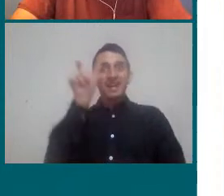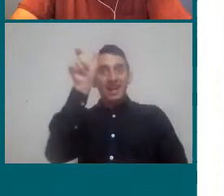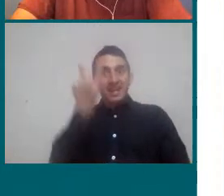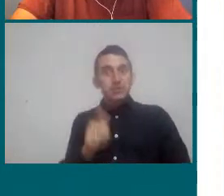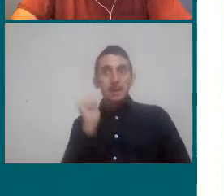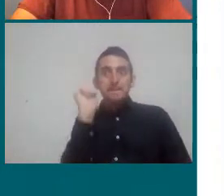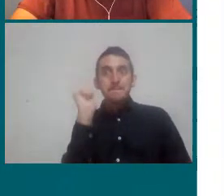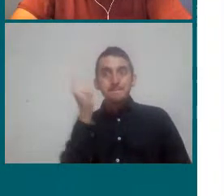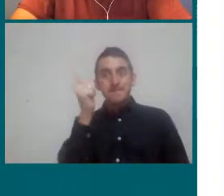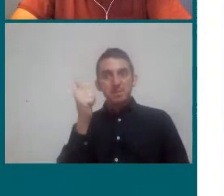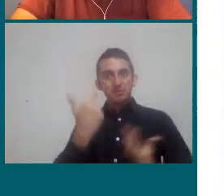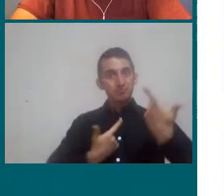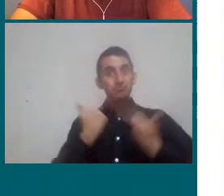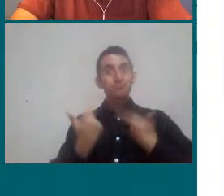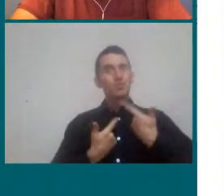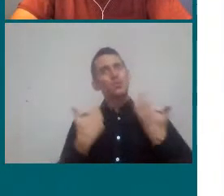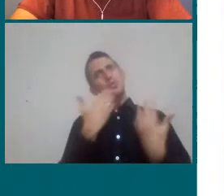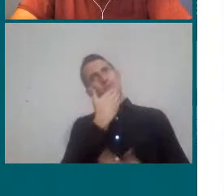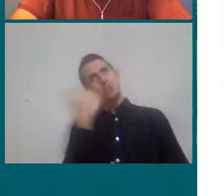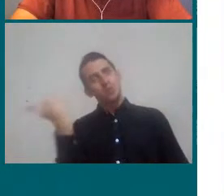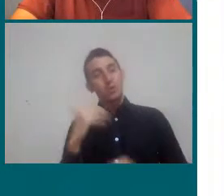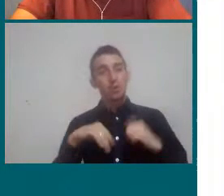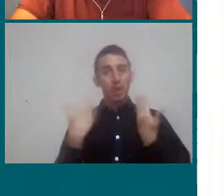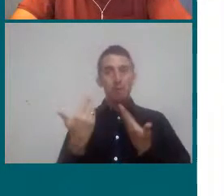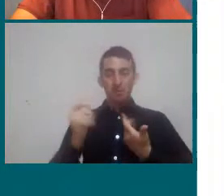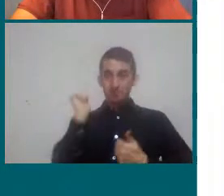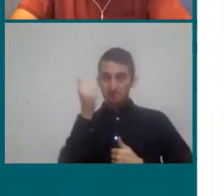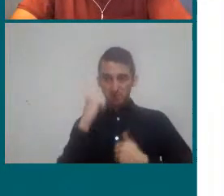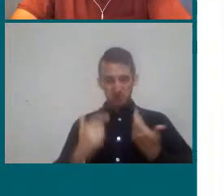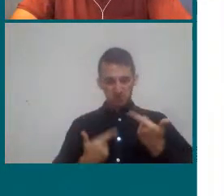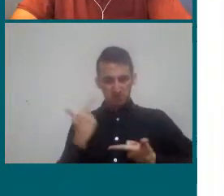Pues esto será fundamental. ¿Cómo van a mejorar esto?